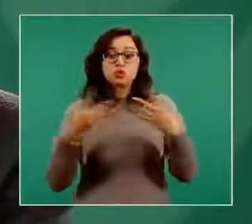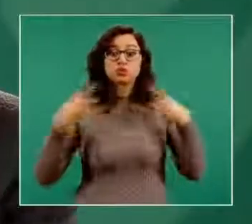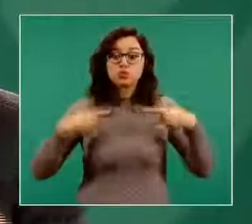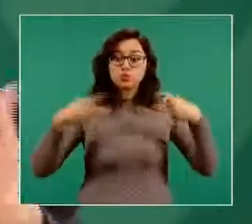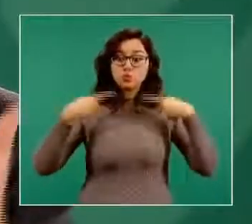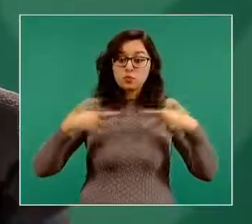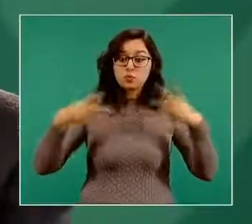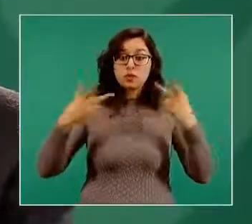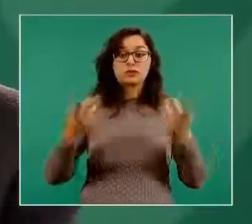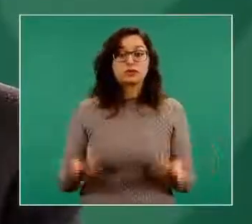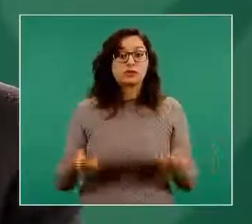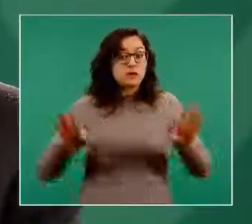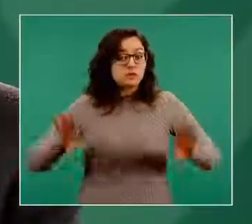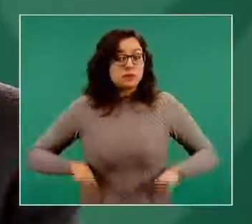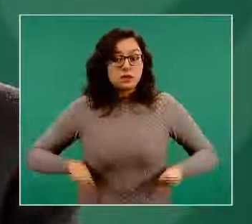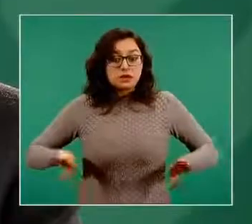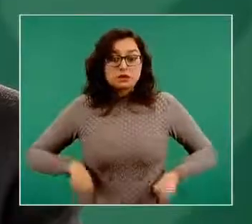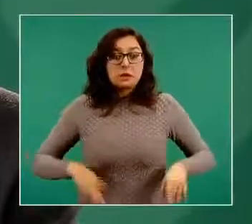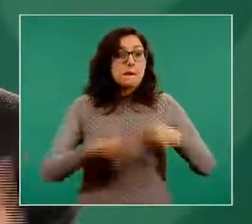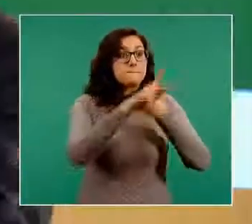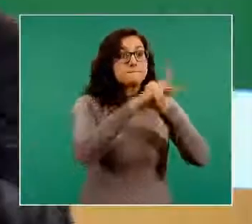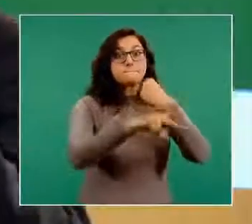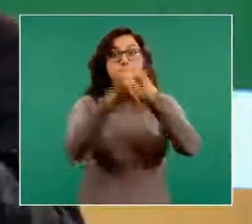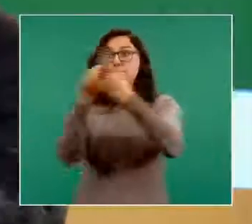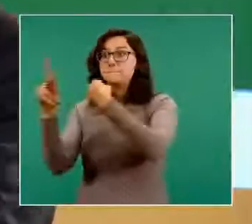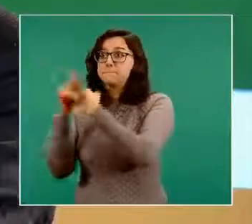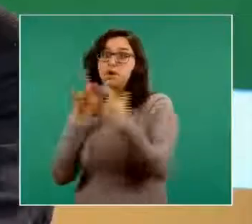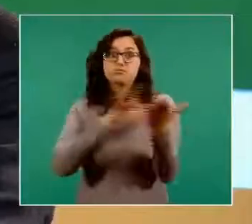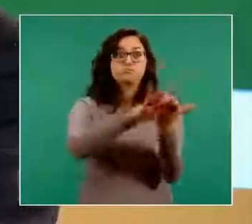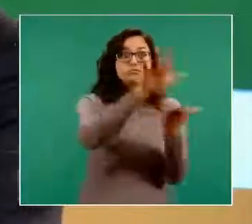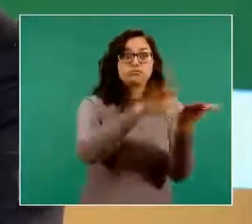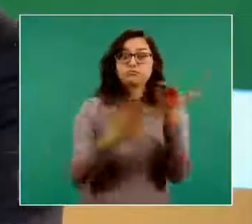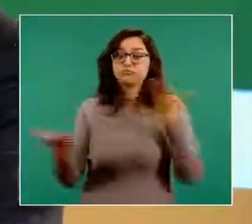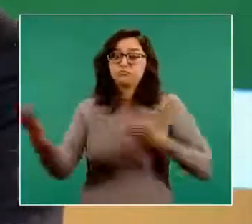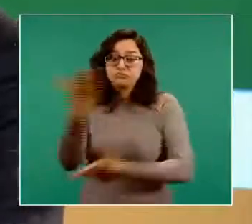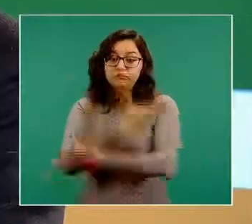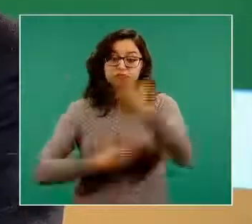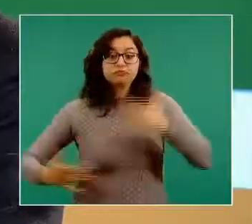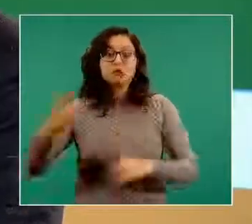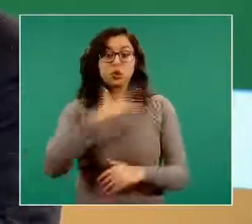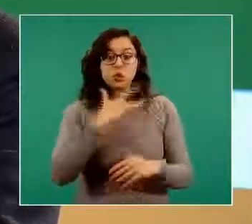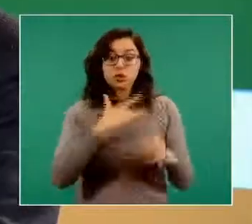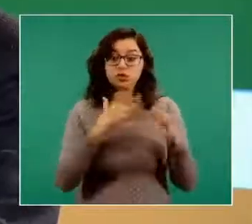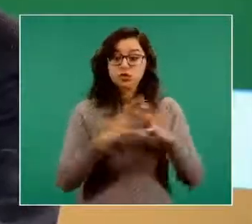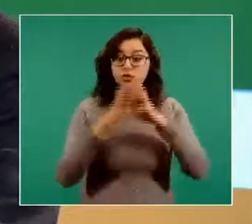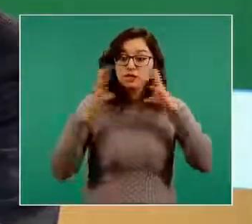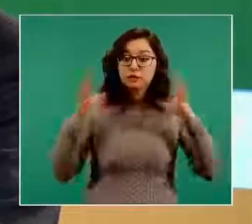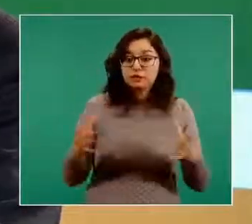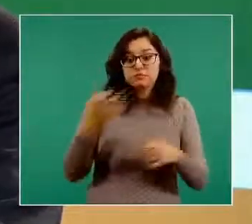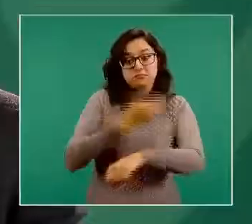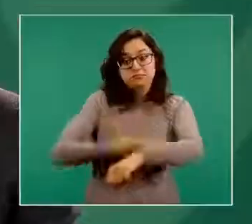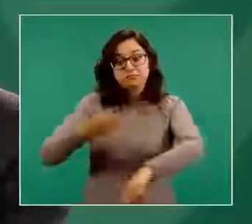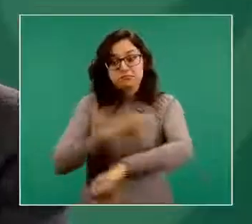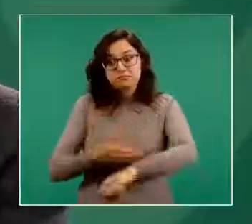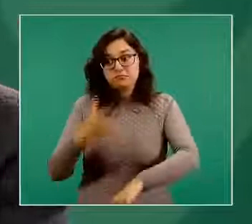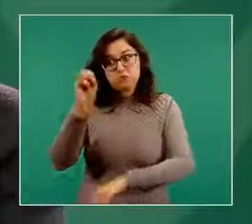solidaria, generosa hacia otras naciones, en este caso a través del mecanismo COVAX. Esto es a lo que se